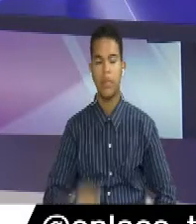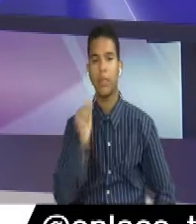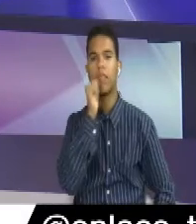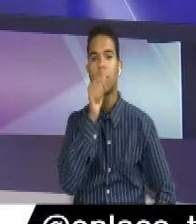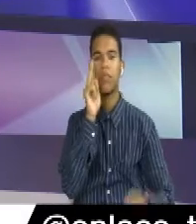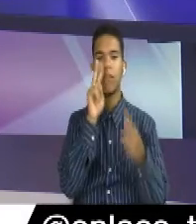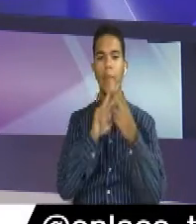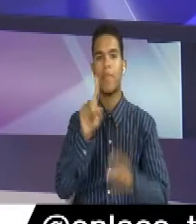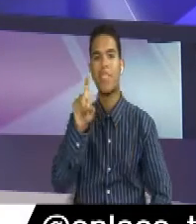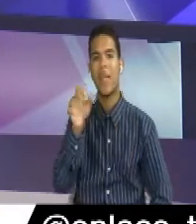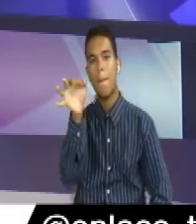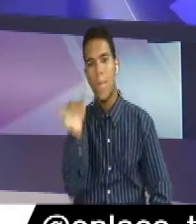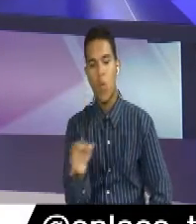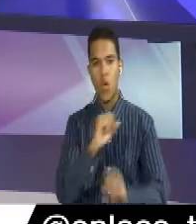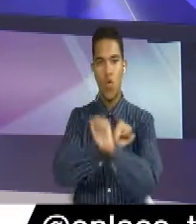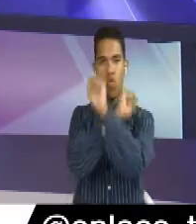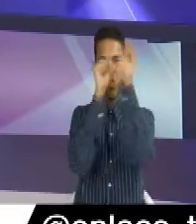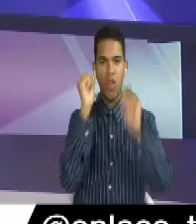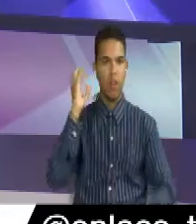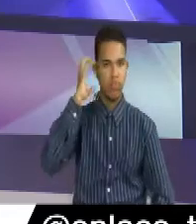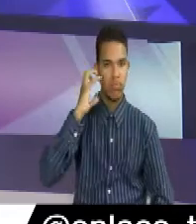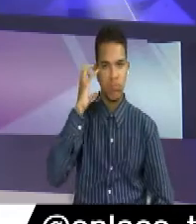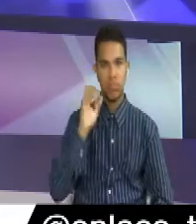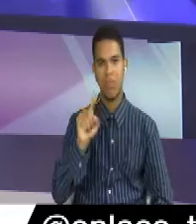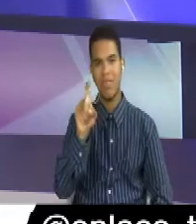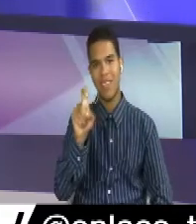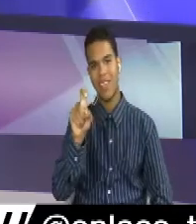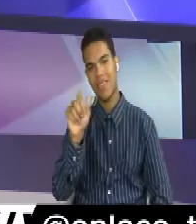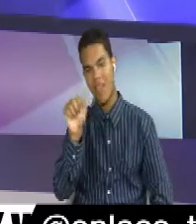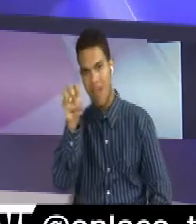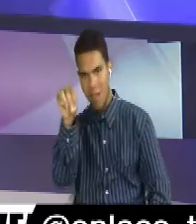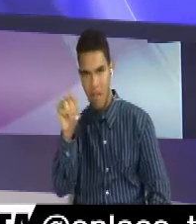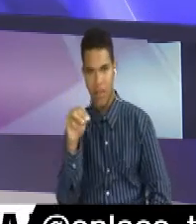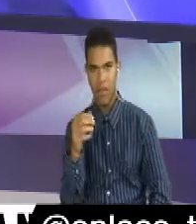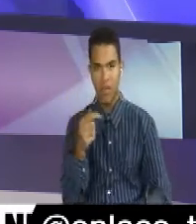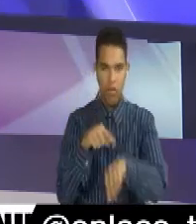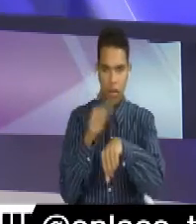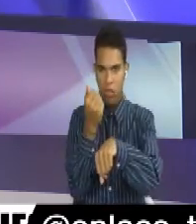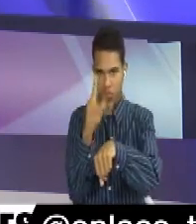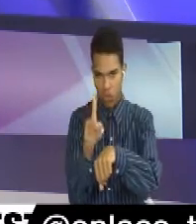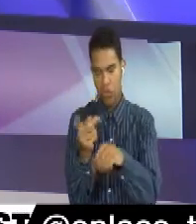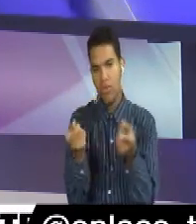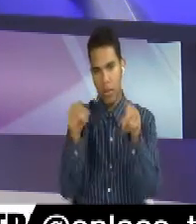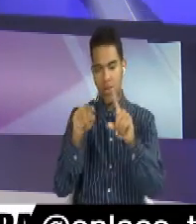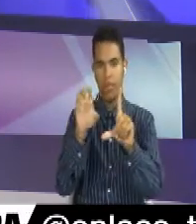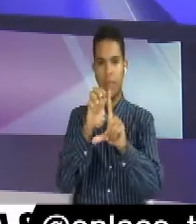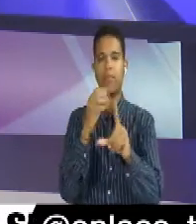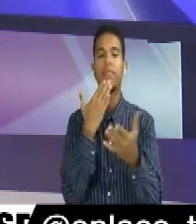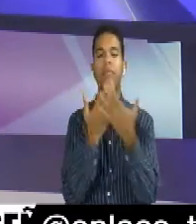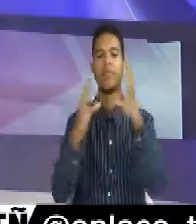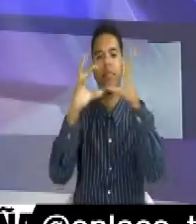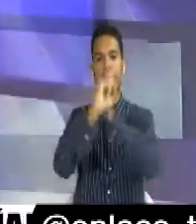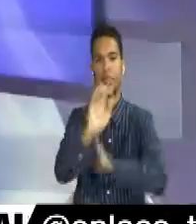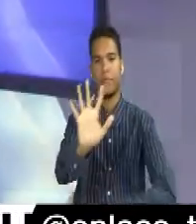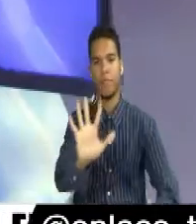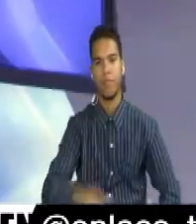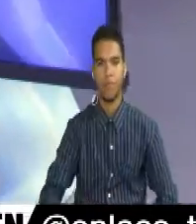en punto de la mañana en Enlace Radio 6 AM y de nuevo al mediodía con lo que usted quiere ver en Enlace Noticias. Feliz noche para todos.